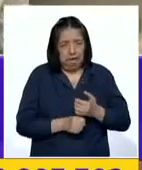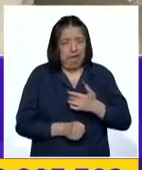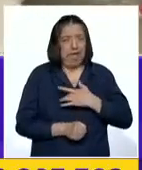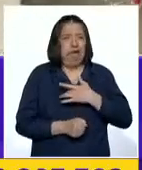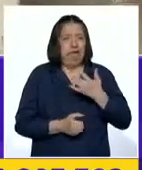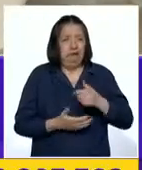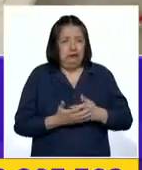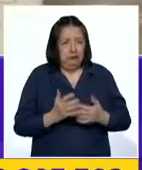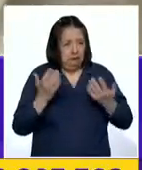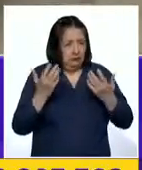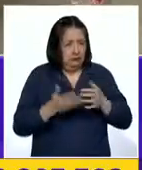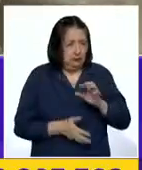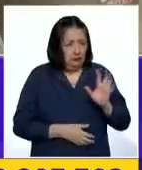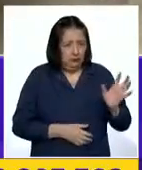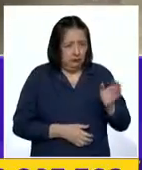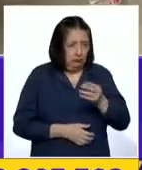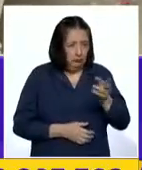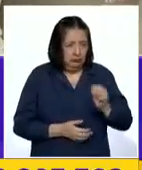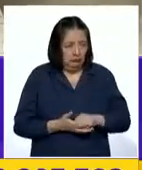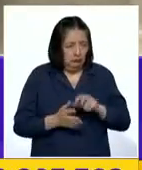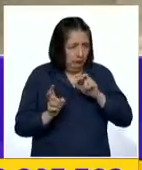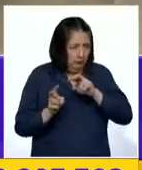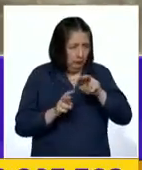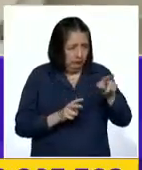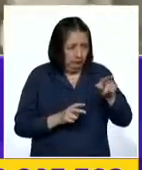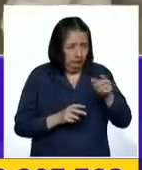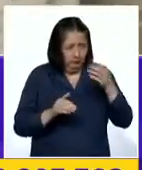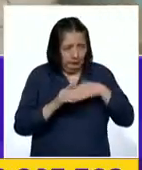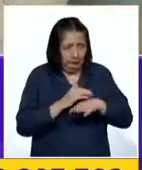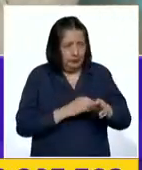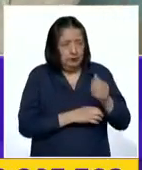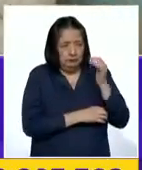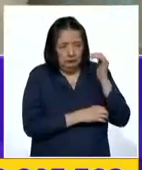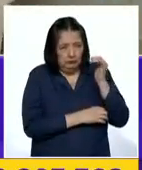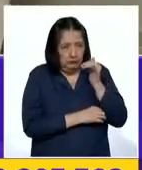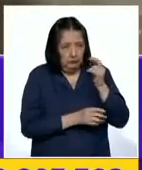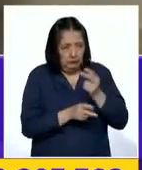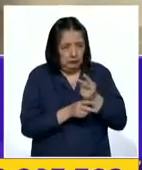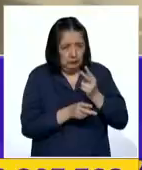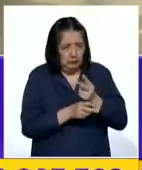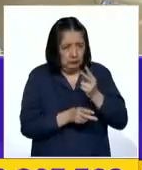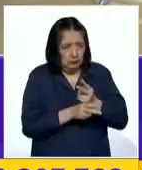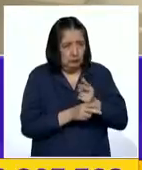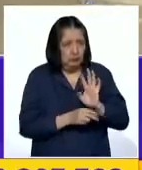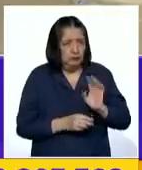Lo han perdido. Qué pena. Absolutamente todo. Vamos acá a ingresar junto a Germán, con el cuidado